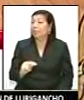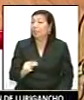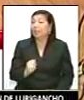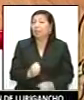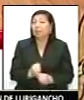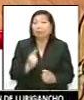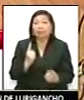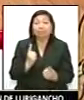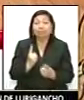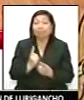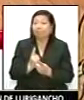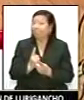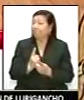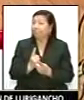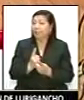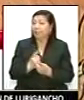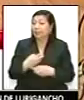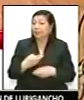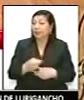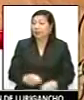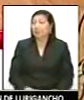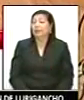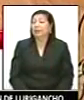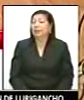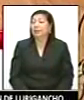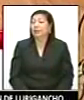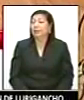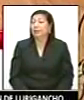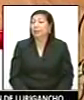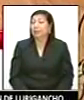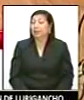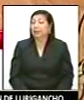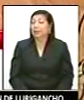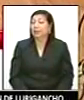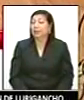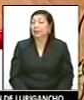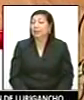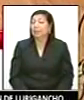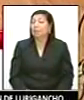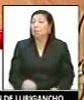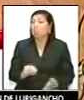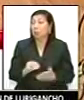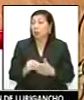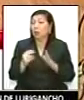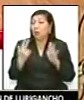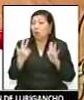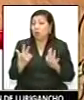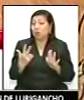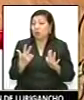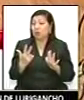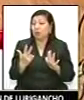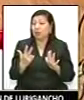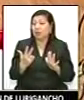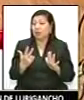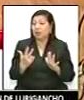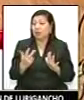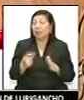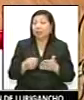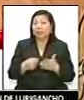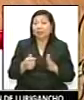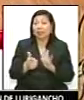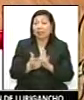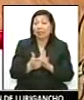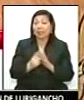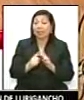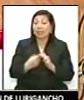desempleo, no se producirá el desembolso de dicho monto. Punto 8. Sobre la autógrafa de la ley